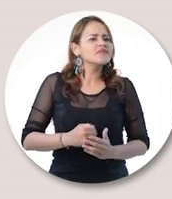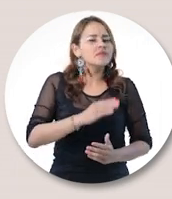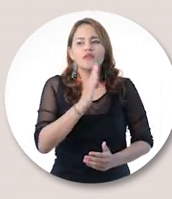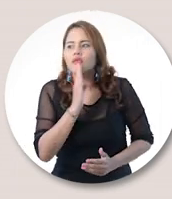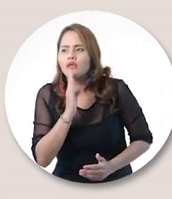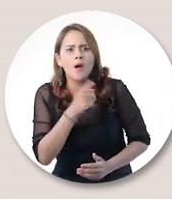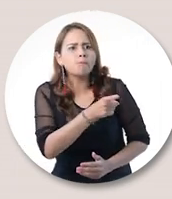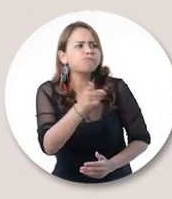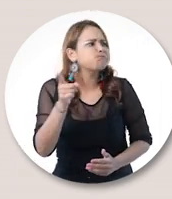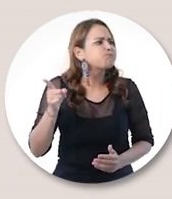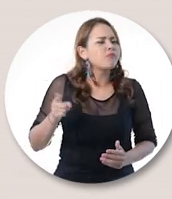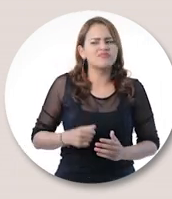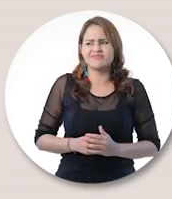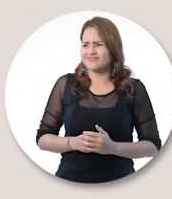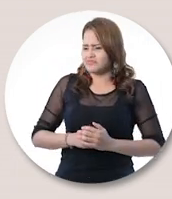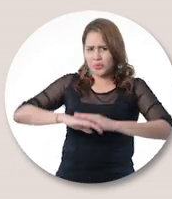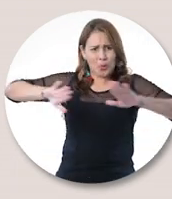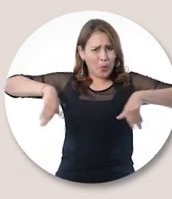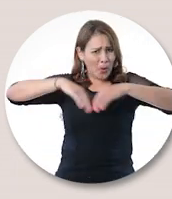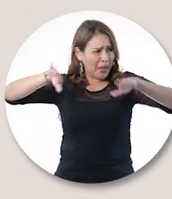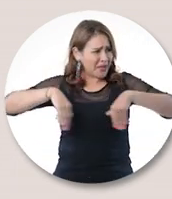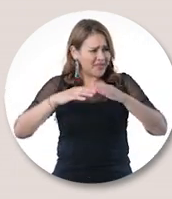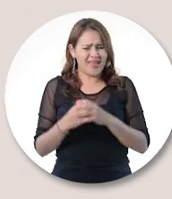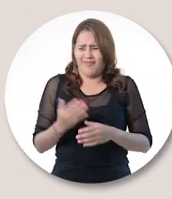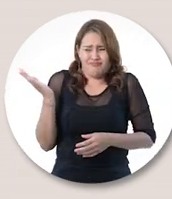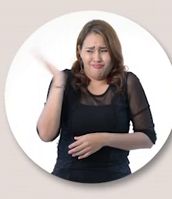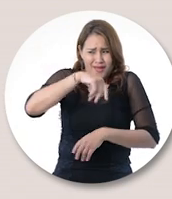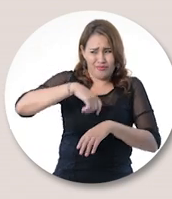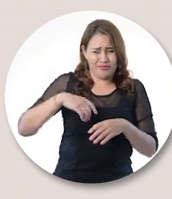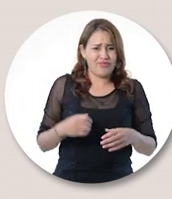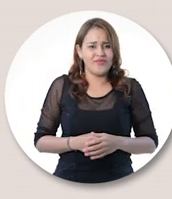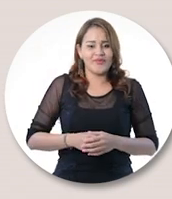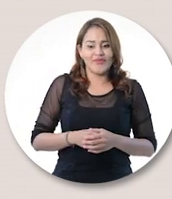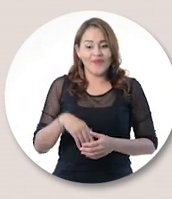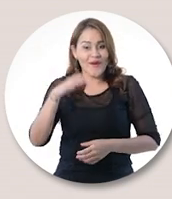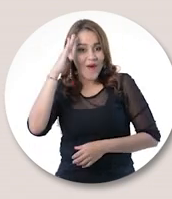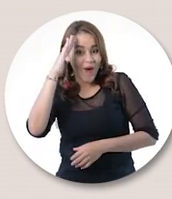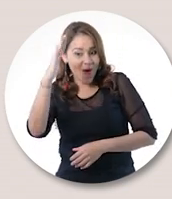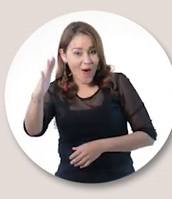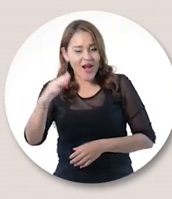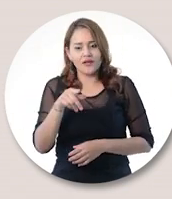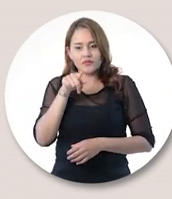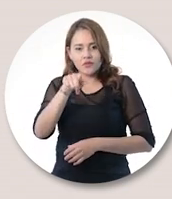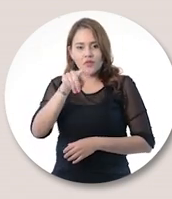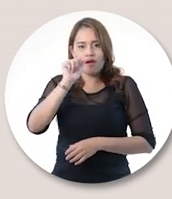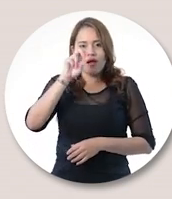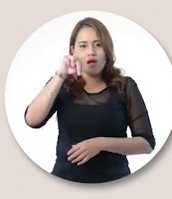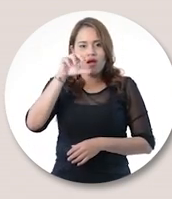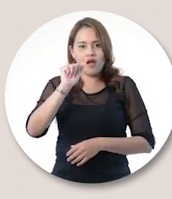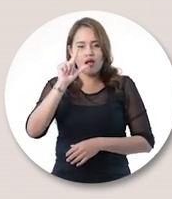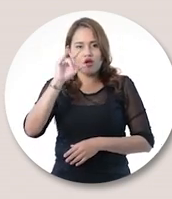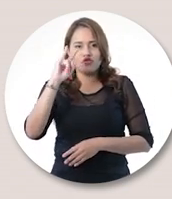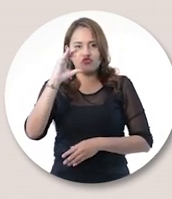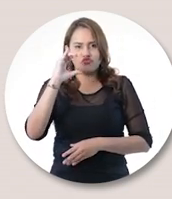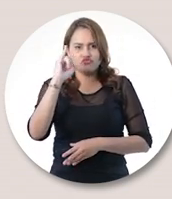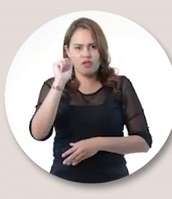¿Hay alguien aquí? Ay, no, aquí no hay nadie. Yo estoy perdiendo mi tiempo, yo me voy. Ana Lucía Gómez Sánchez, estudiante de segundo